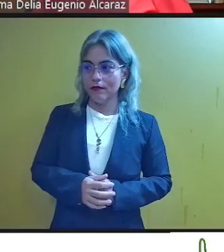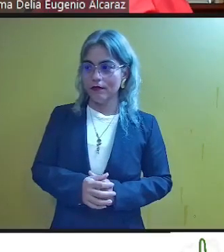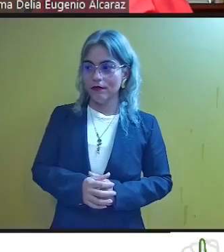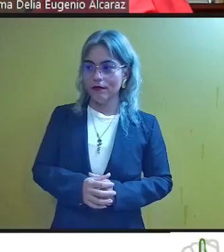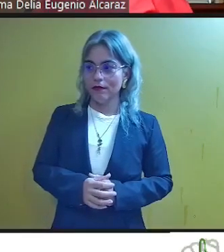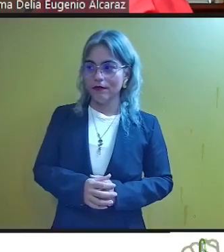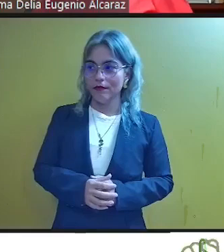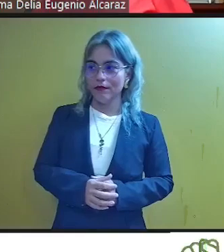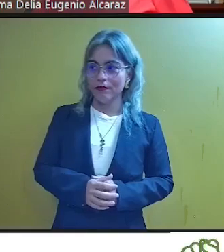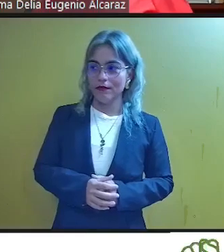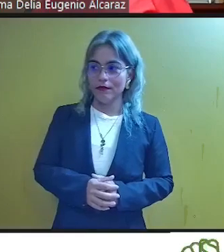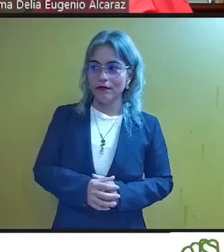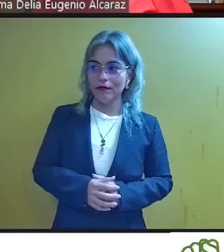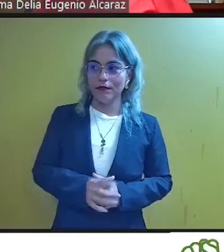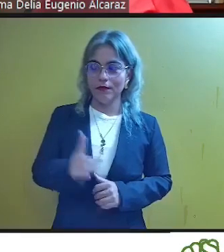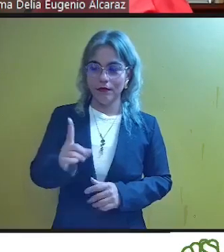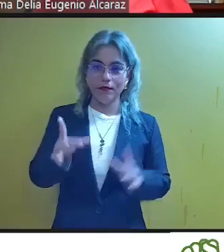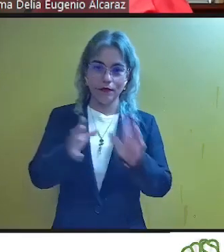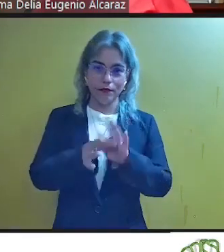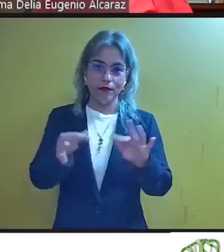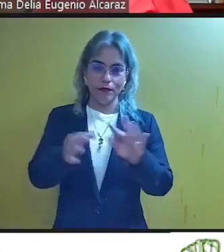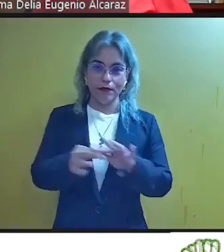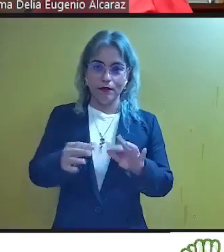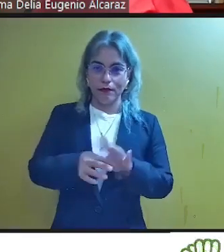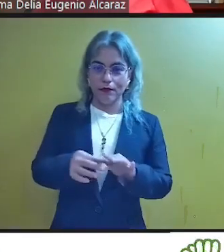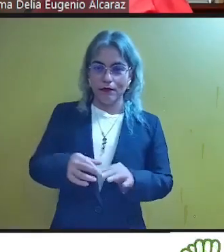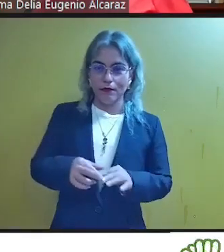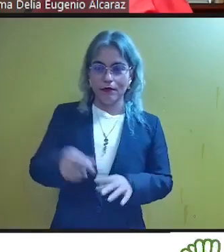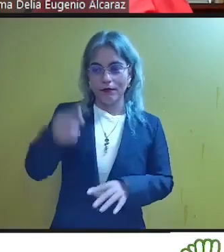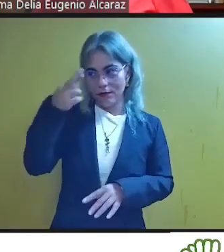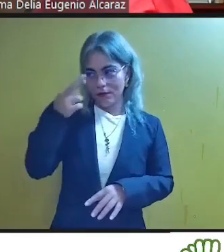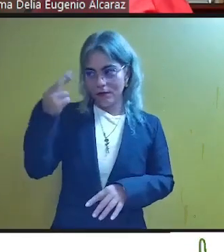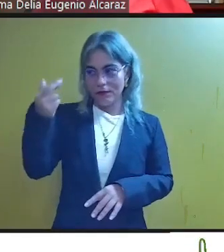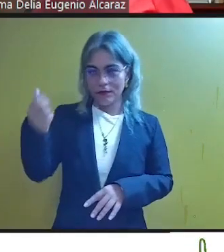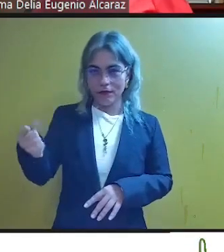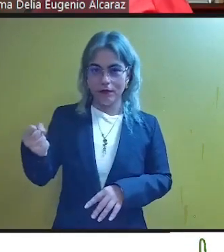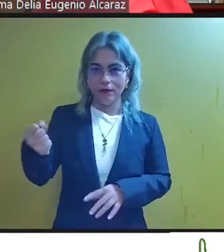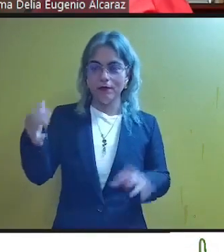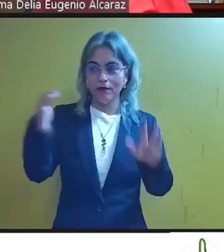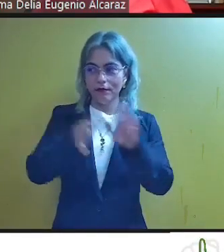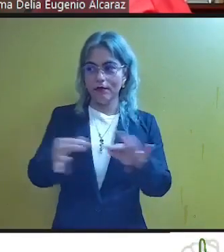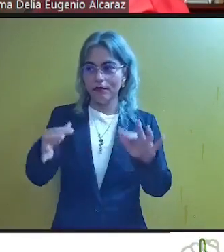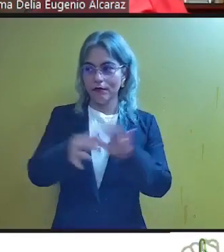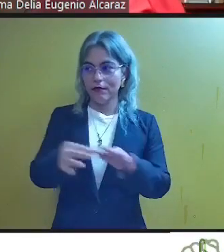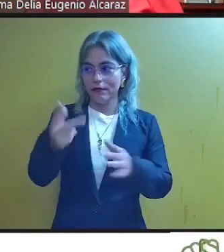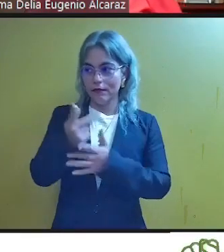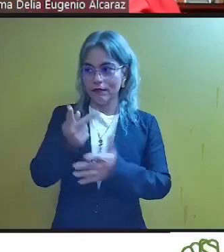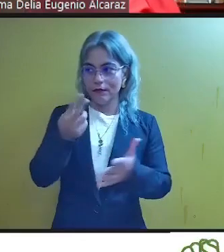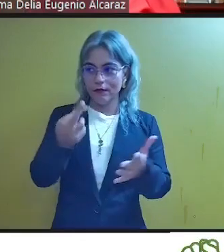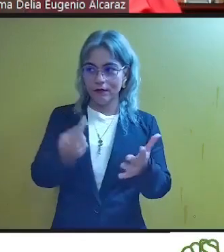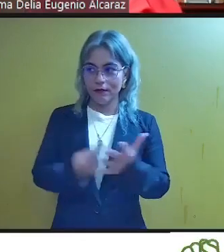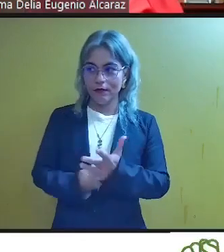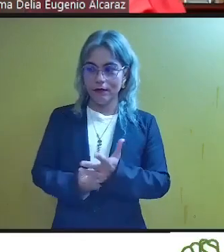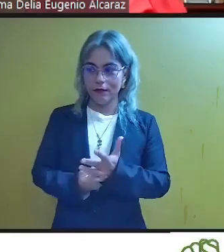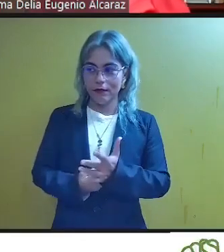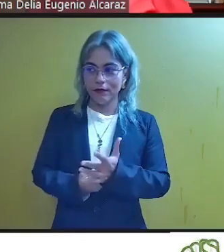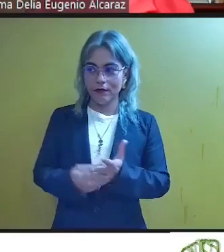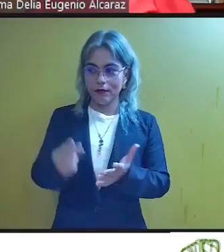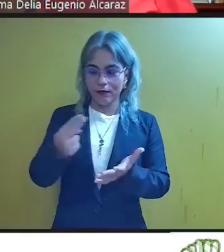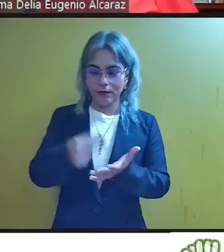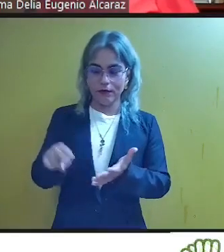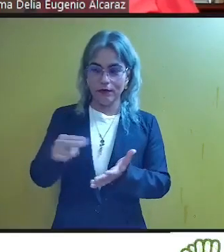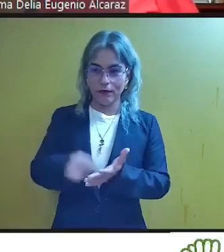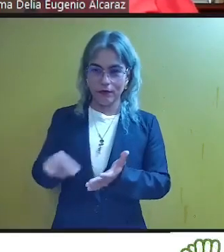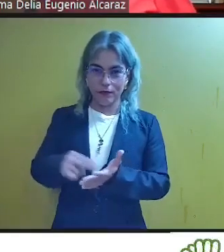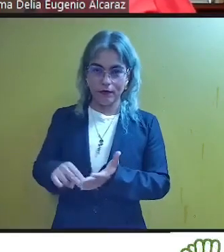contendrá los razonamientos expuestos por la mayoría de las magistraturas. Y este proyecto propuesto se glose como voto